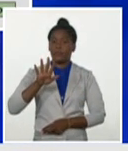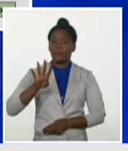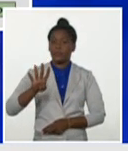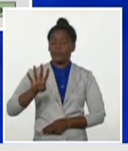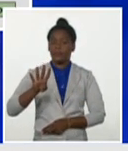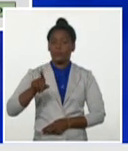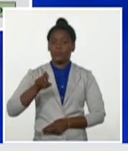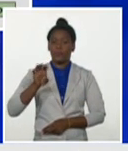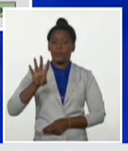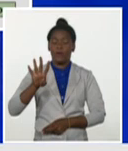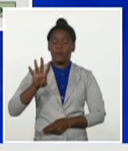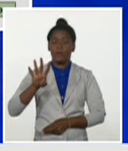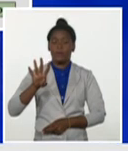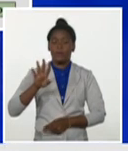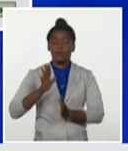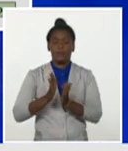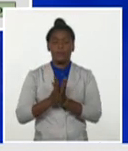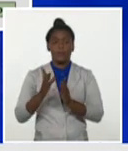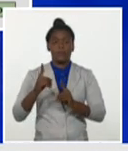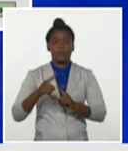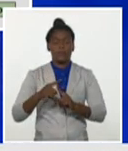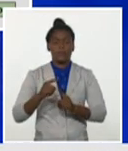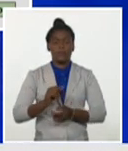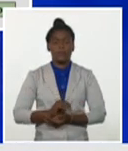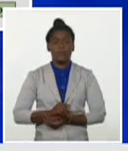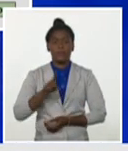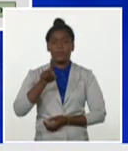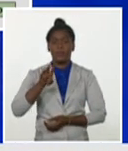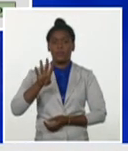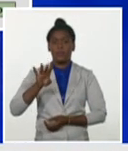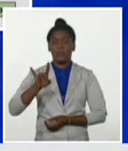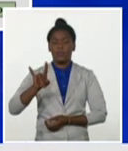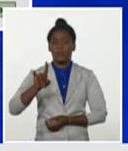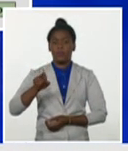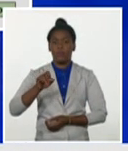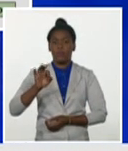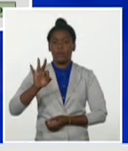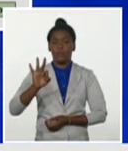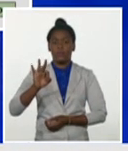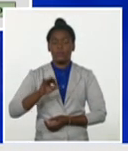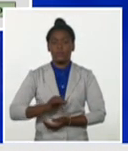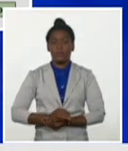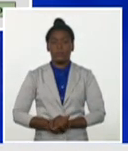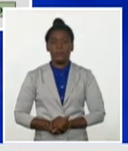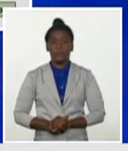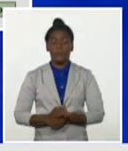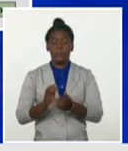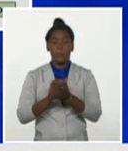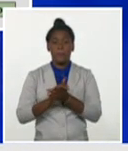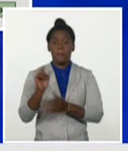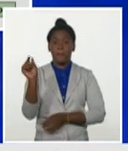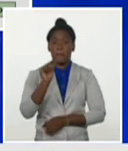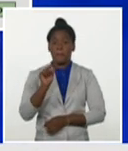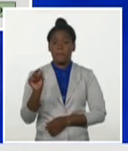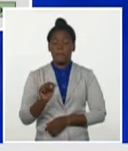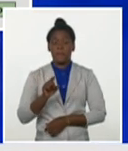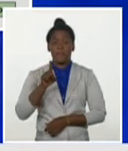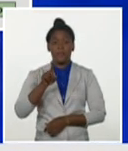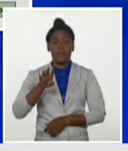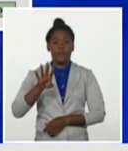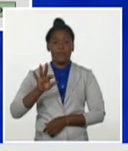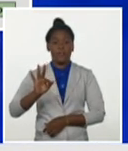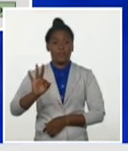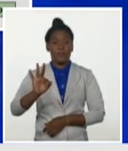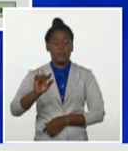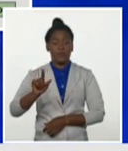454,4, Matanza, 149,8 y Mayabeque con 148,9.